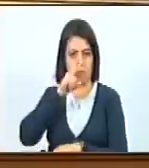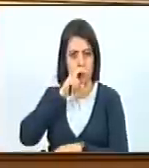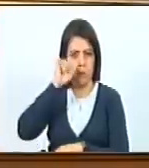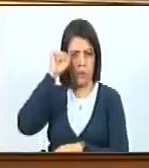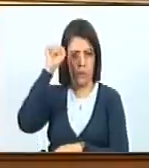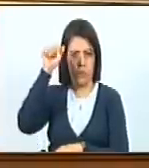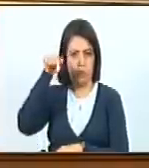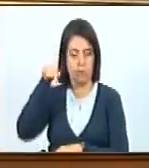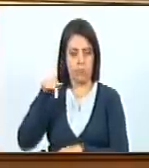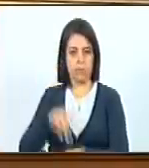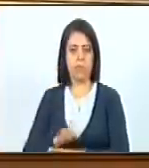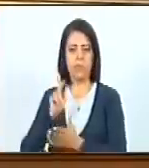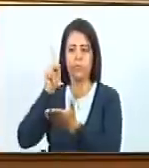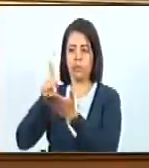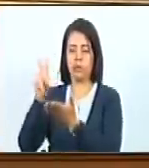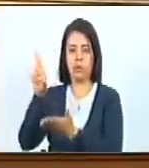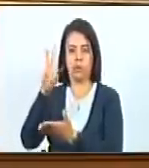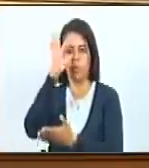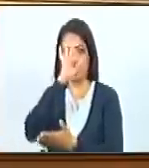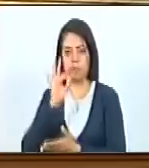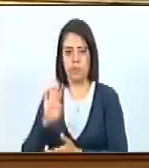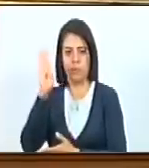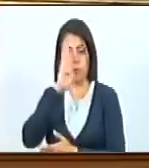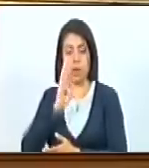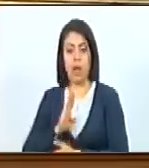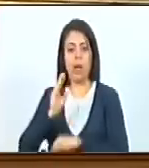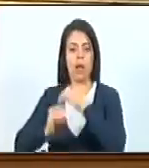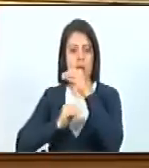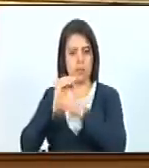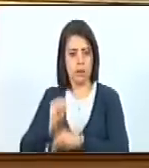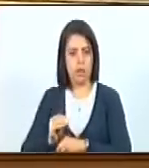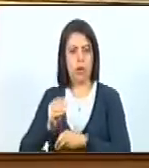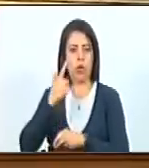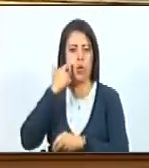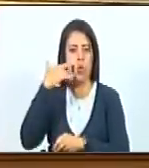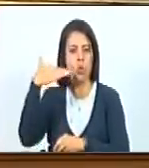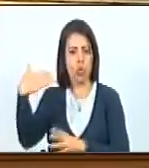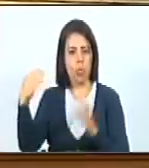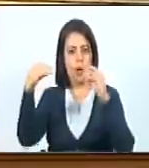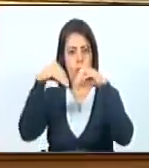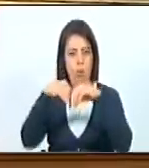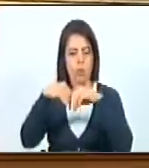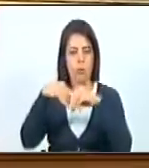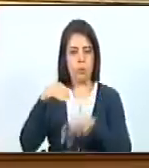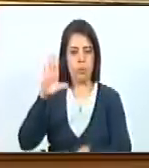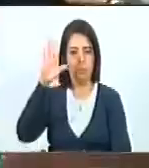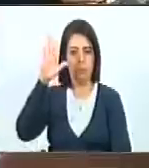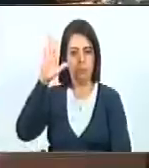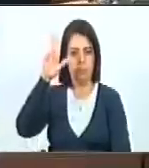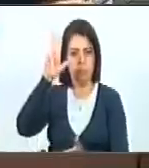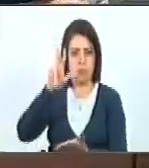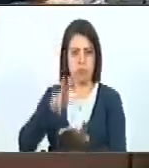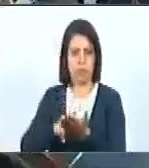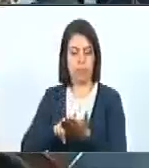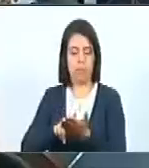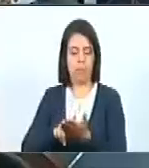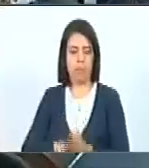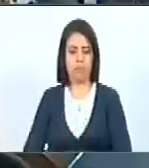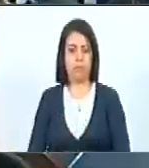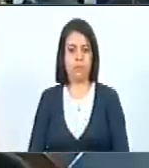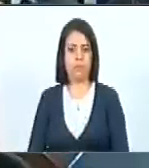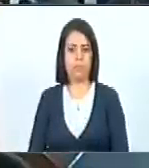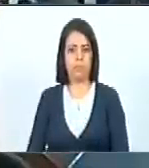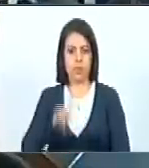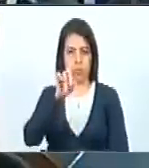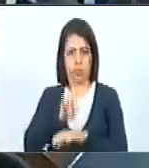Venezuela, Nicolás Maduro Moros, a la República Federativa de Brasil, sírvanse a manifestarlo con la señal de costumbre. Queda aprobado